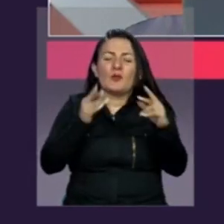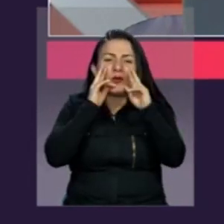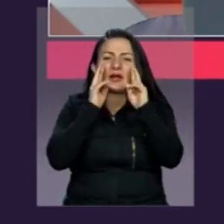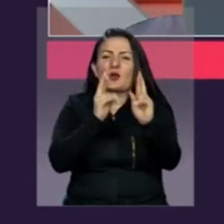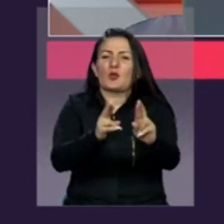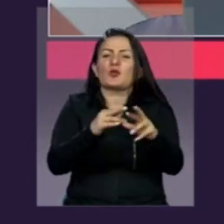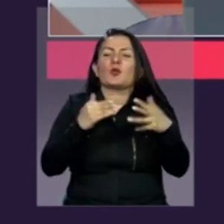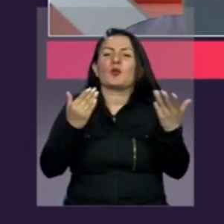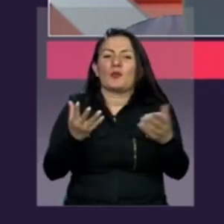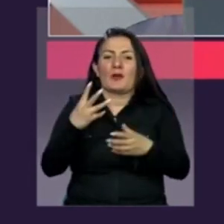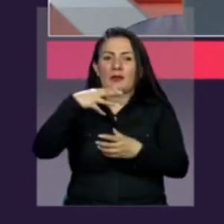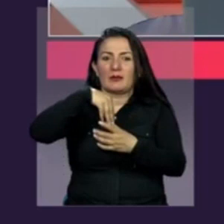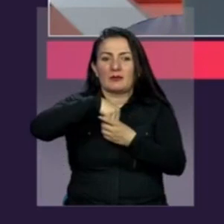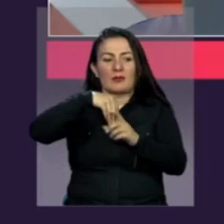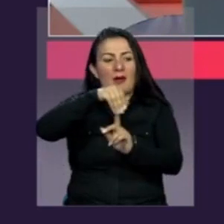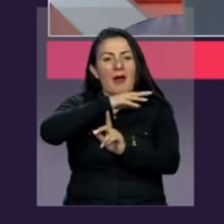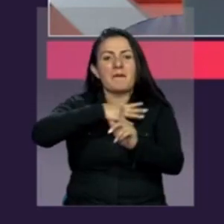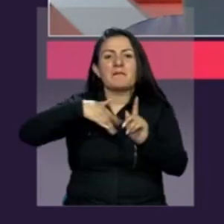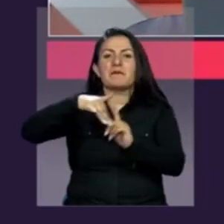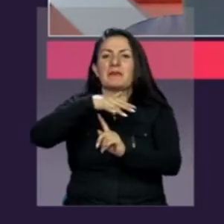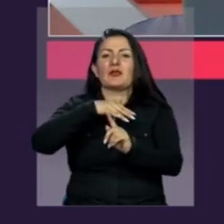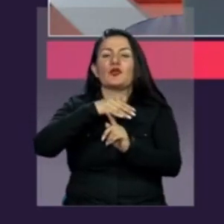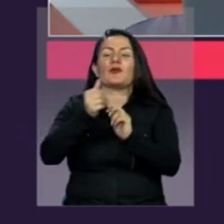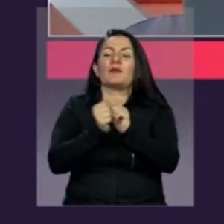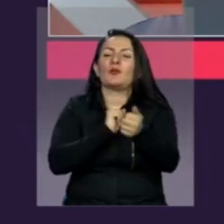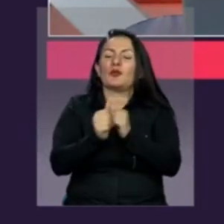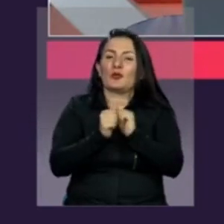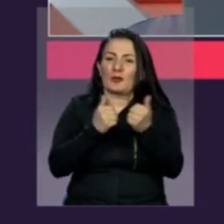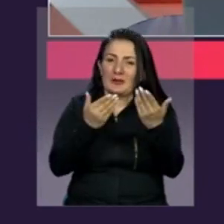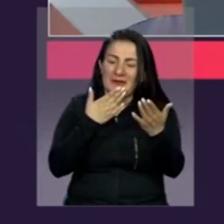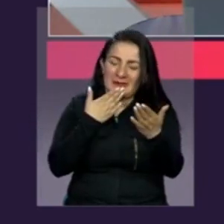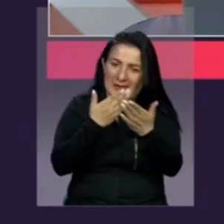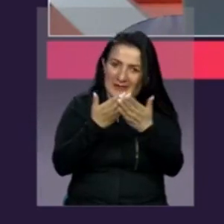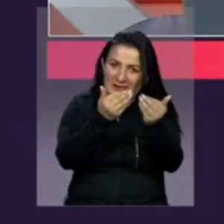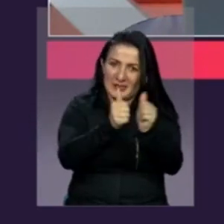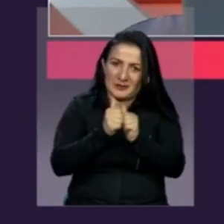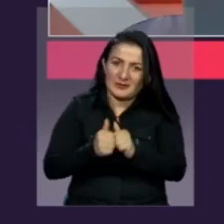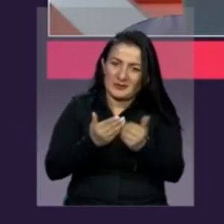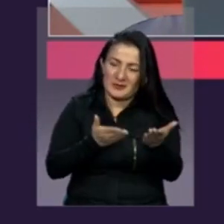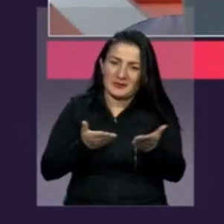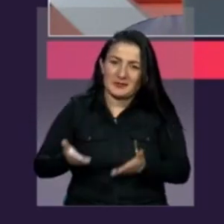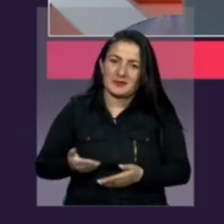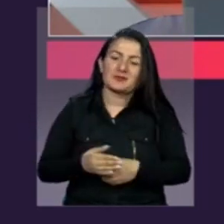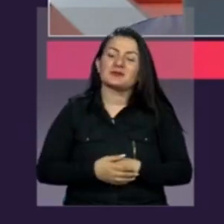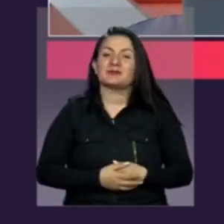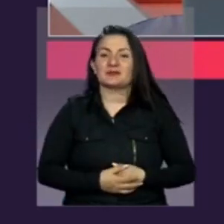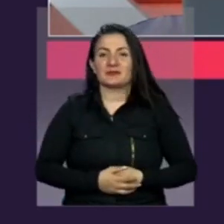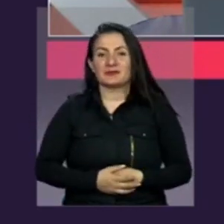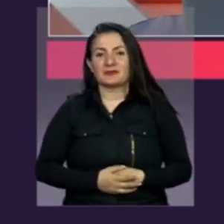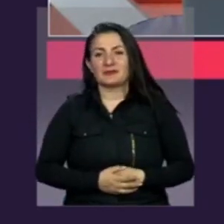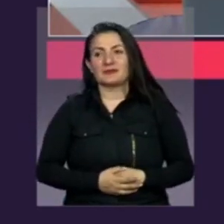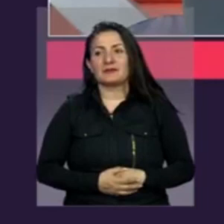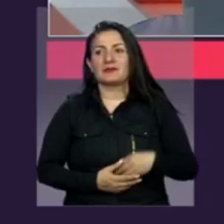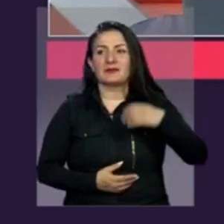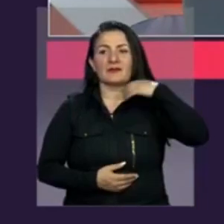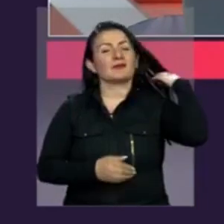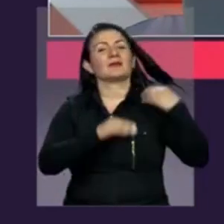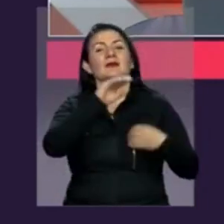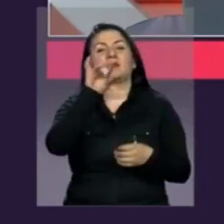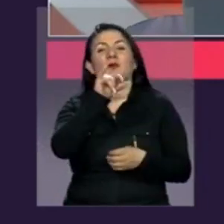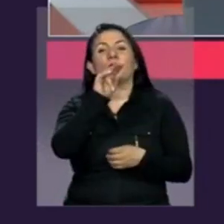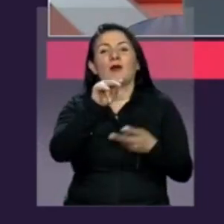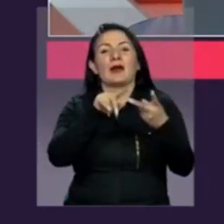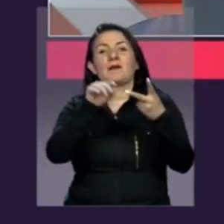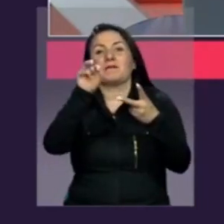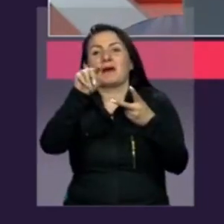reconocida dentro de un ámbito tan grande como es el del deporte? Gracias por estar con nosotros, bienvenida. Juan Carlos, Mafer,